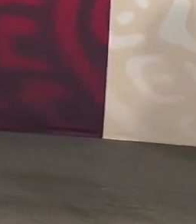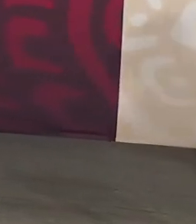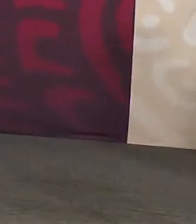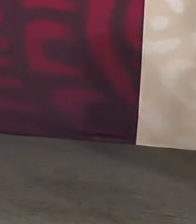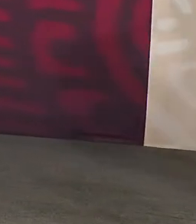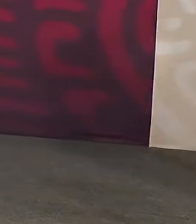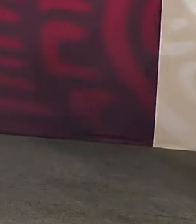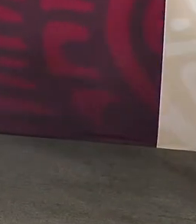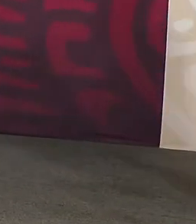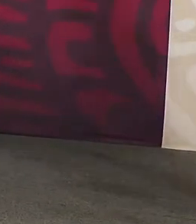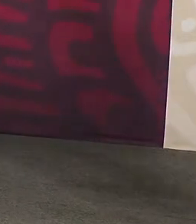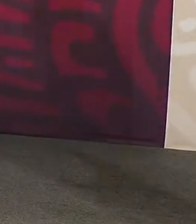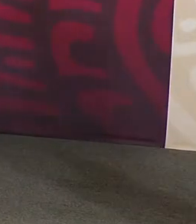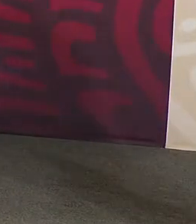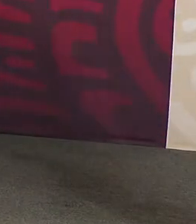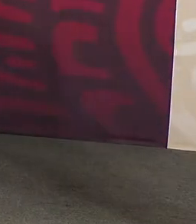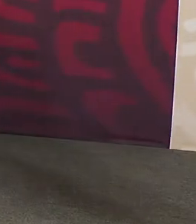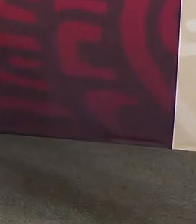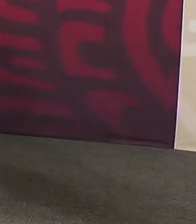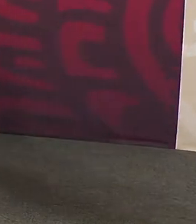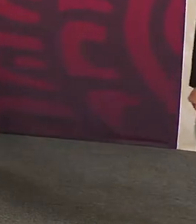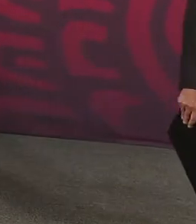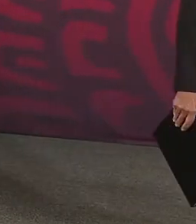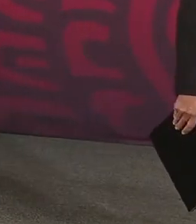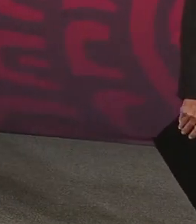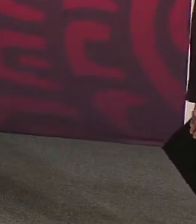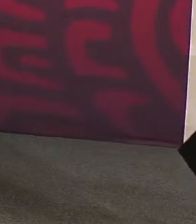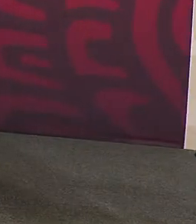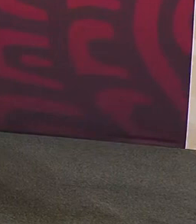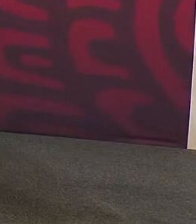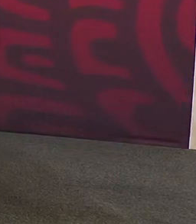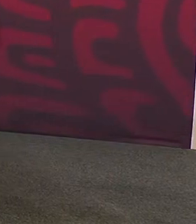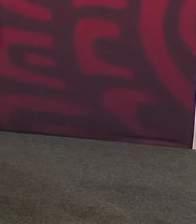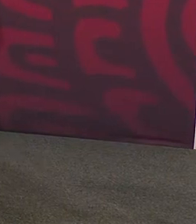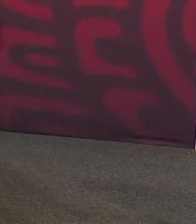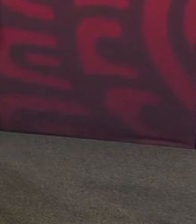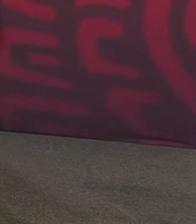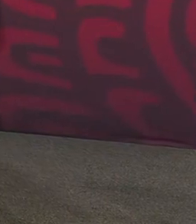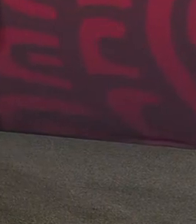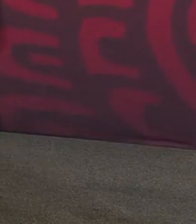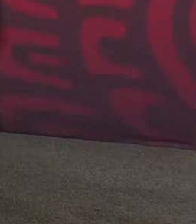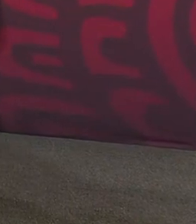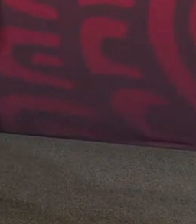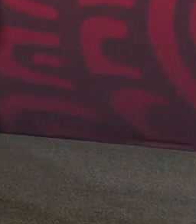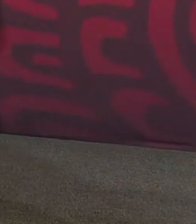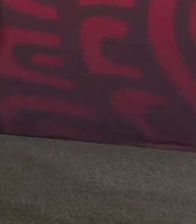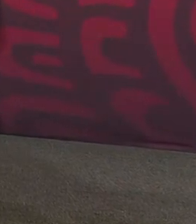Ya llevábamos tiempo sin informar.